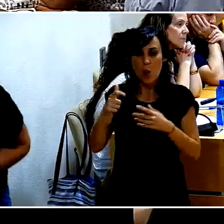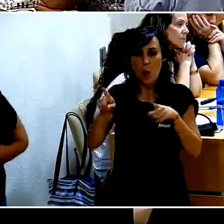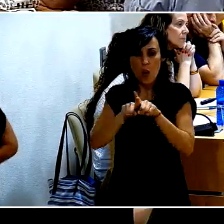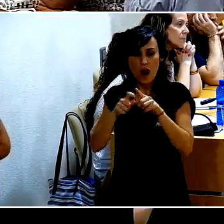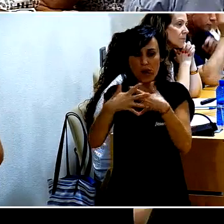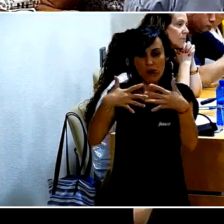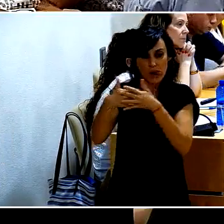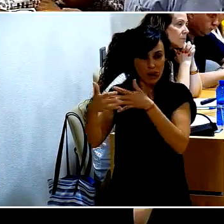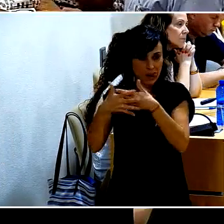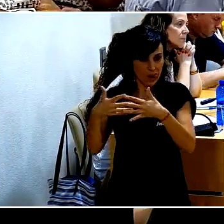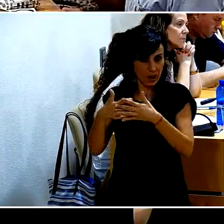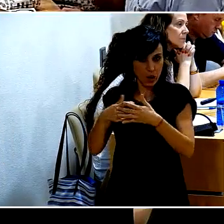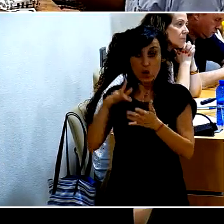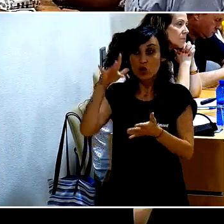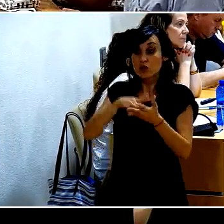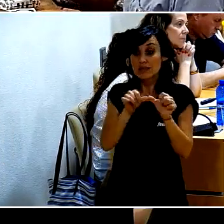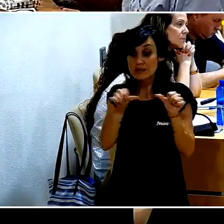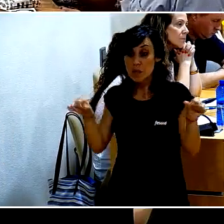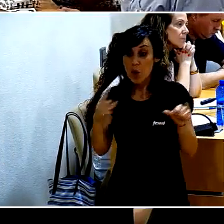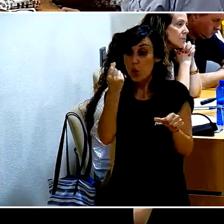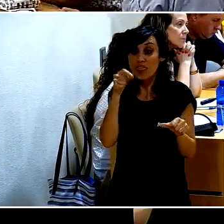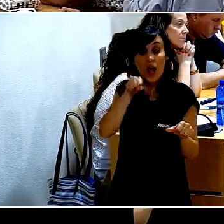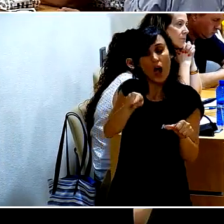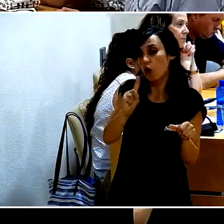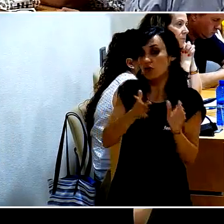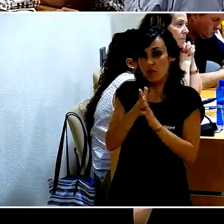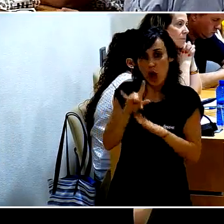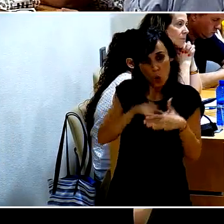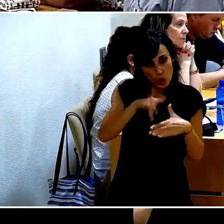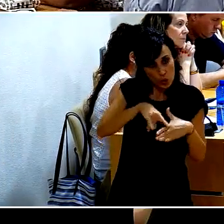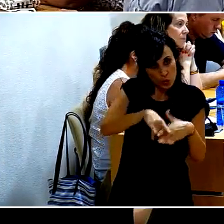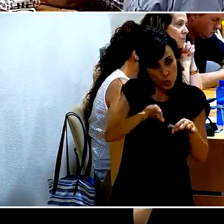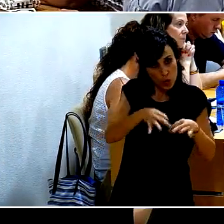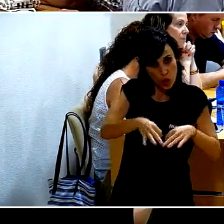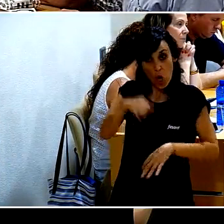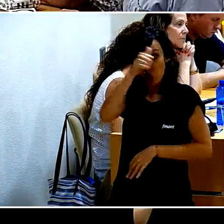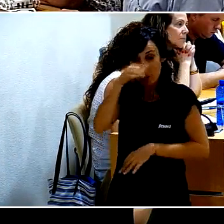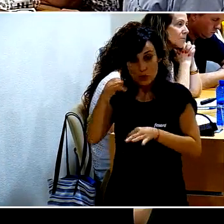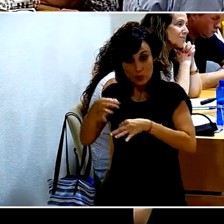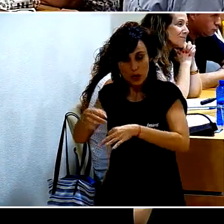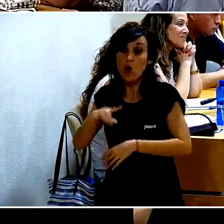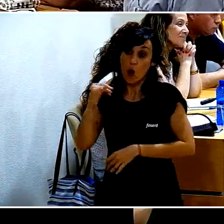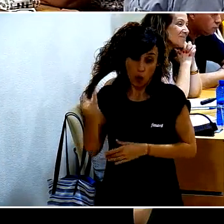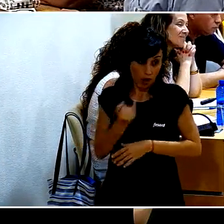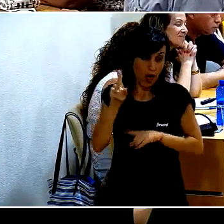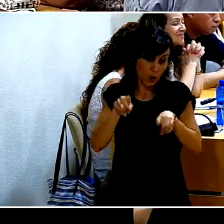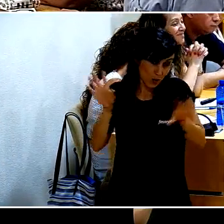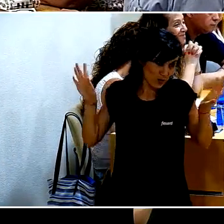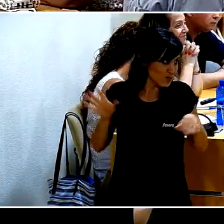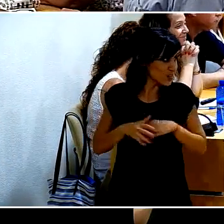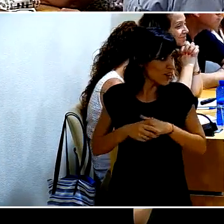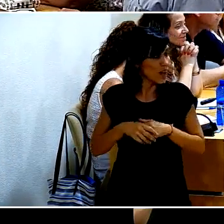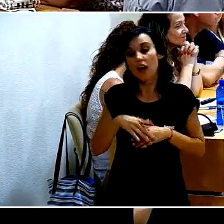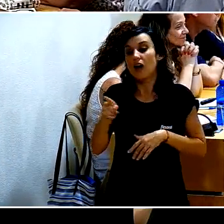notas. No existe un solo día de la semana, se imaginen ustedes, siempre lunes o siempre domingo. Bueno, igual algunos serían muy felices.